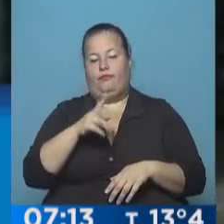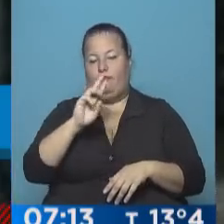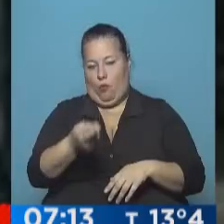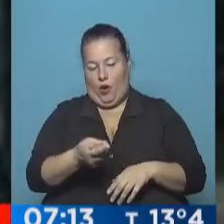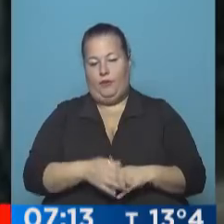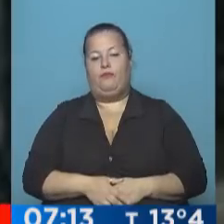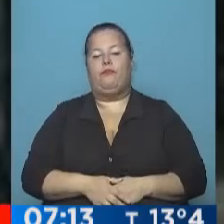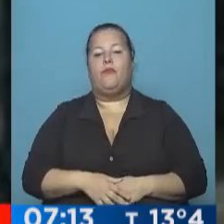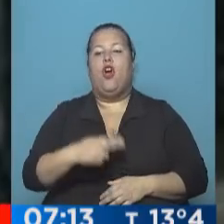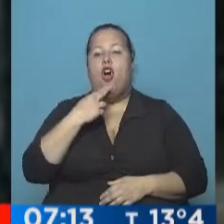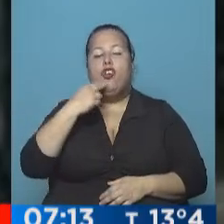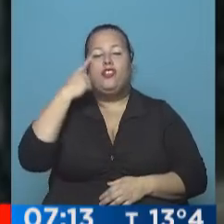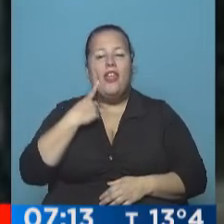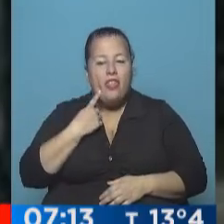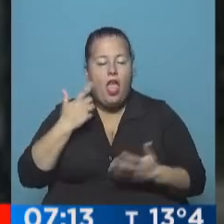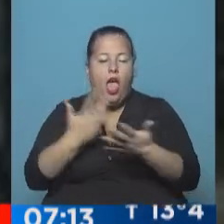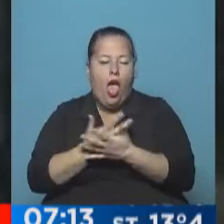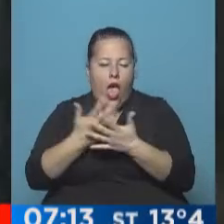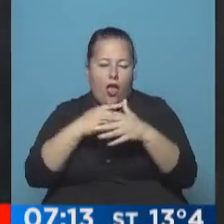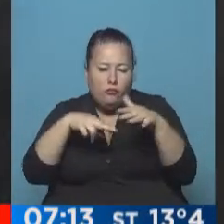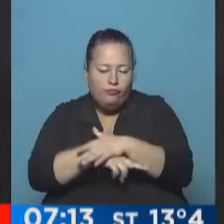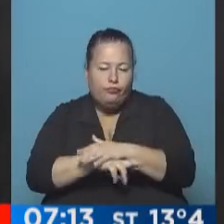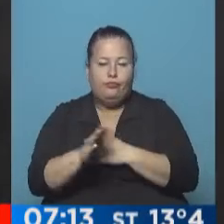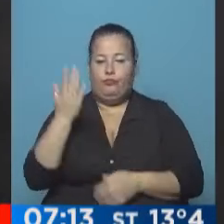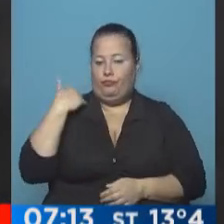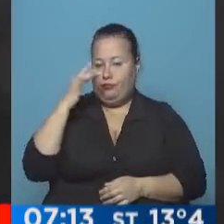impacto de bala. Fueron 11 días de agonía hasta que lamentablemente falleció el último miércoles. Cambiamos